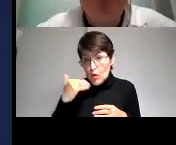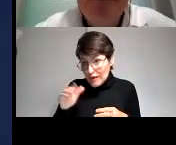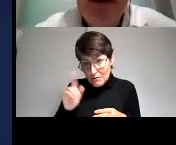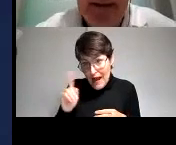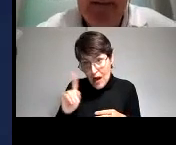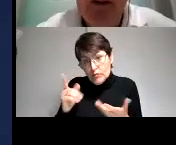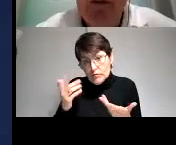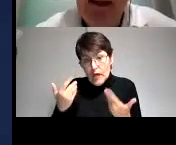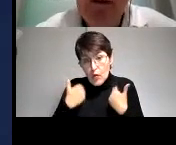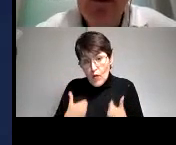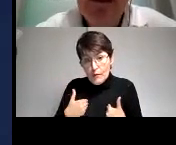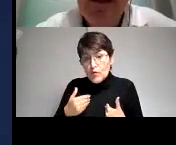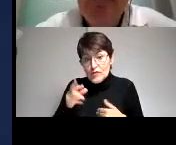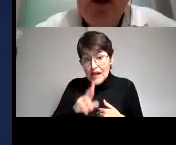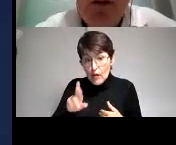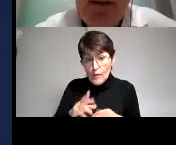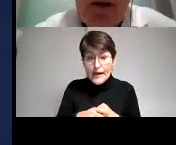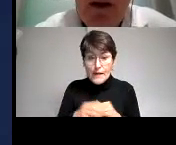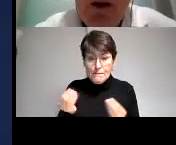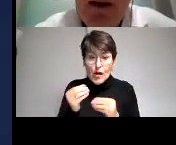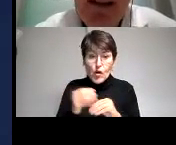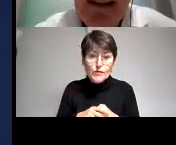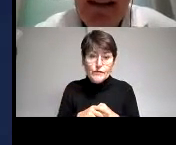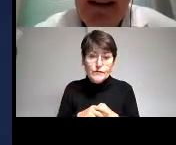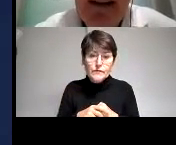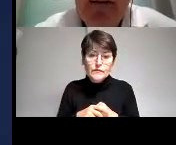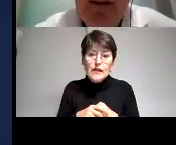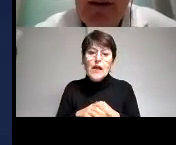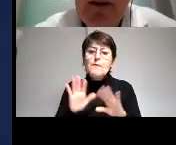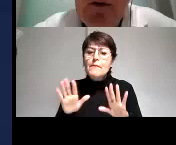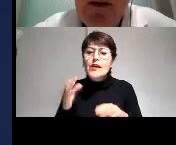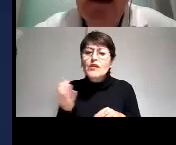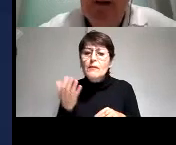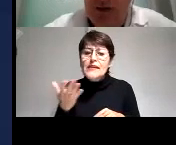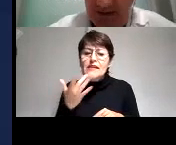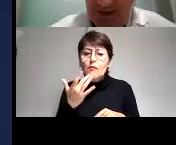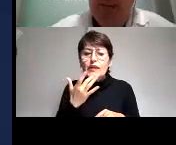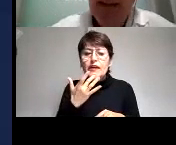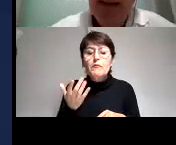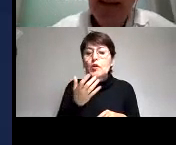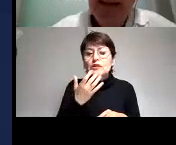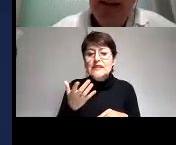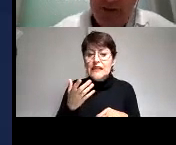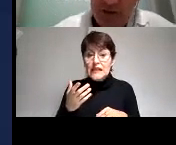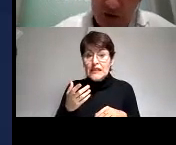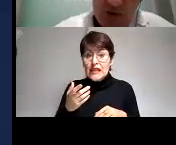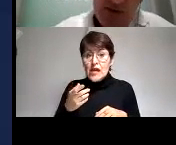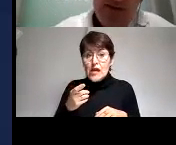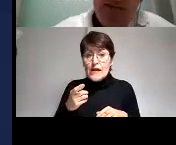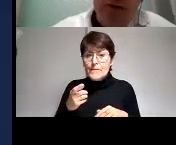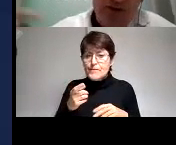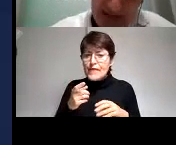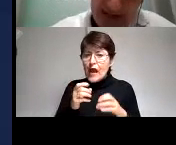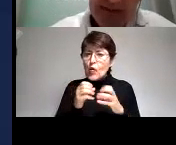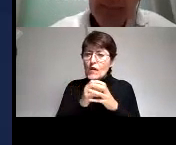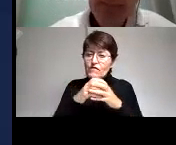favorable en determinados momentos. Pero ¿qué sucede cuando esta inflamación aguda, cuando el estrés se mantiene, es decir, cuando lo que produce la